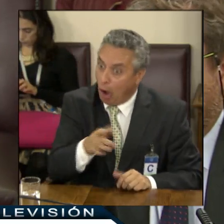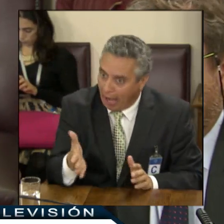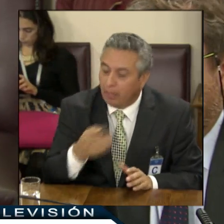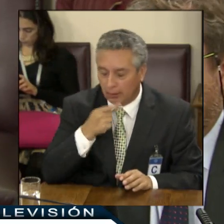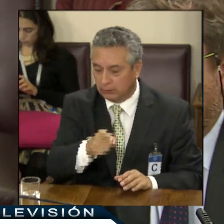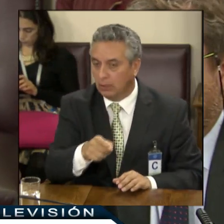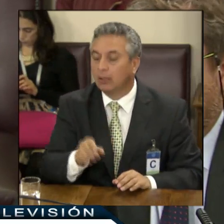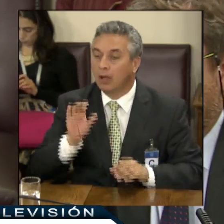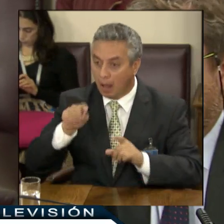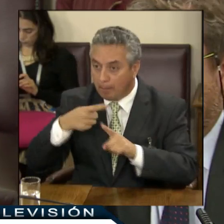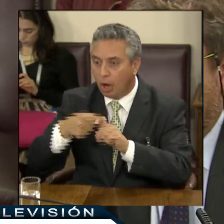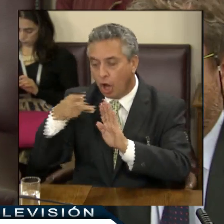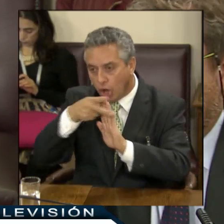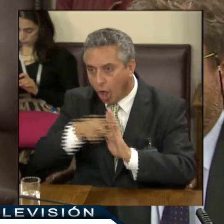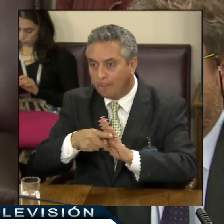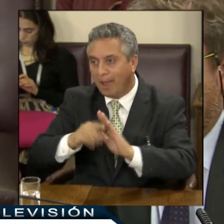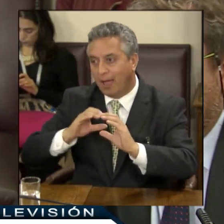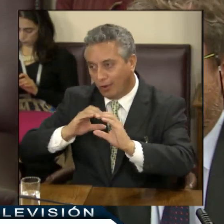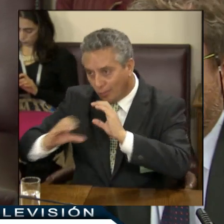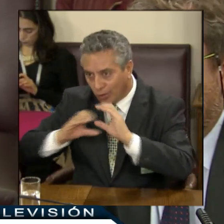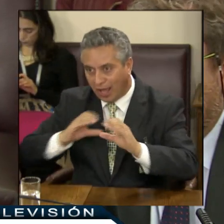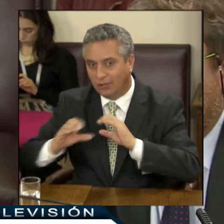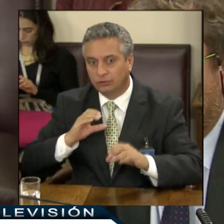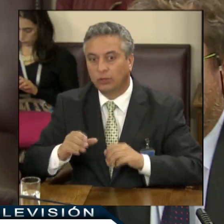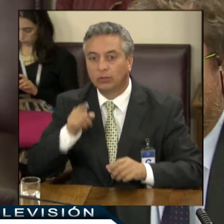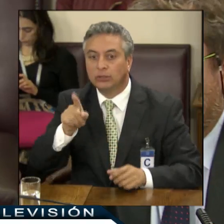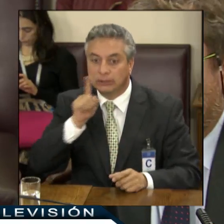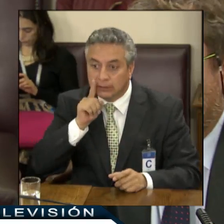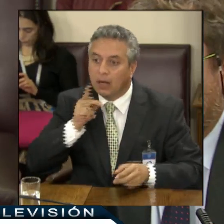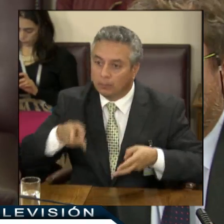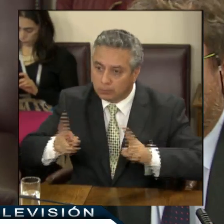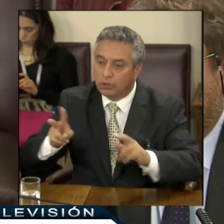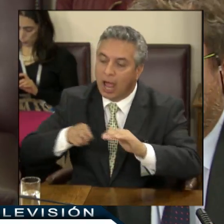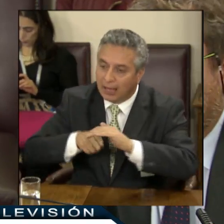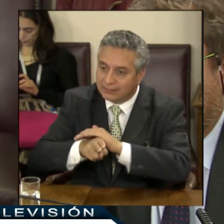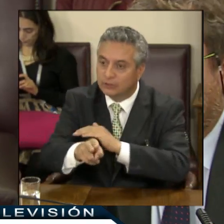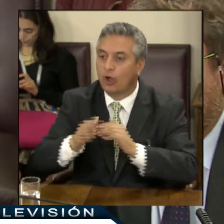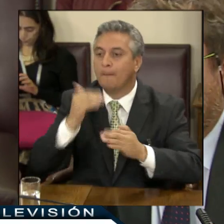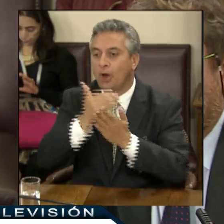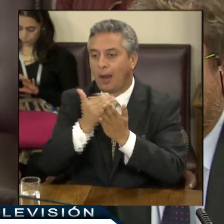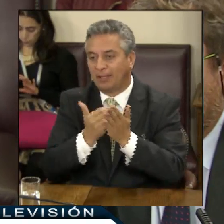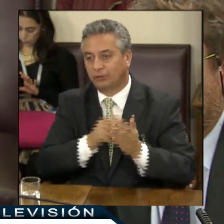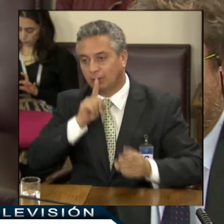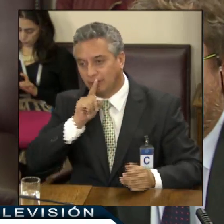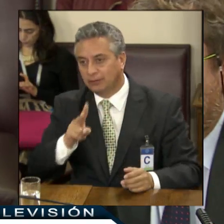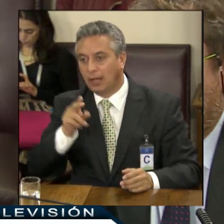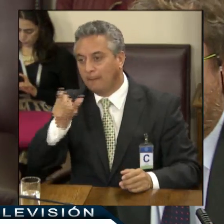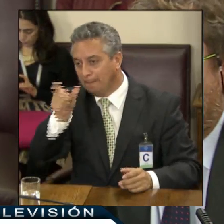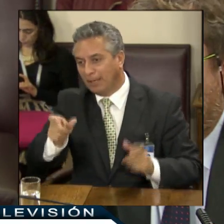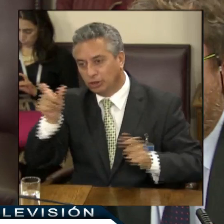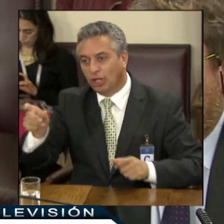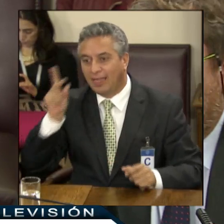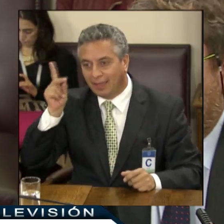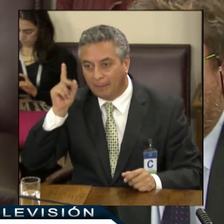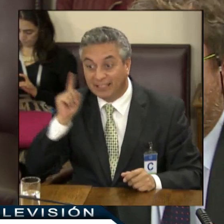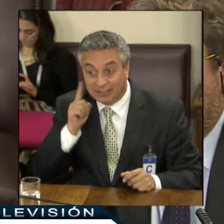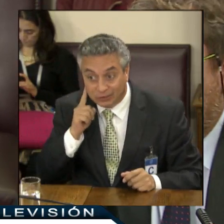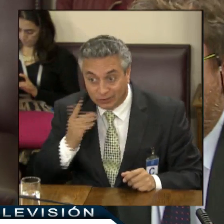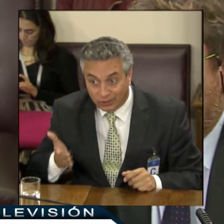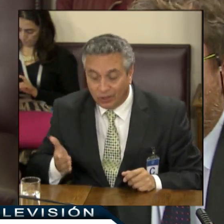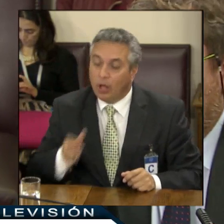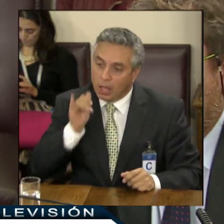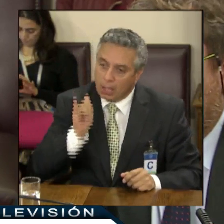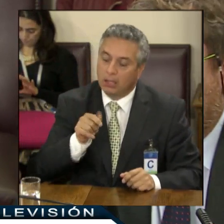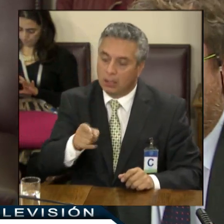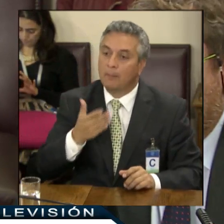establece normas para la aplicación de mecanismos de comunicación audiovisual que posibiliten el acceso a la programación televisiva para personas discapacidad auditiva en adelante el reglamento